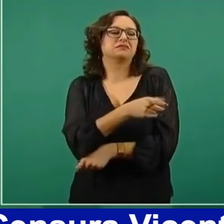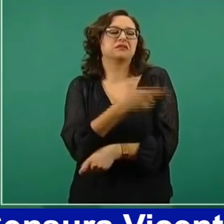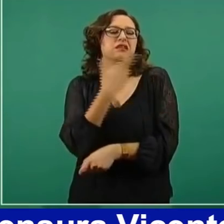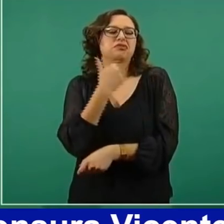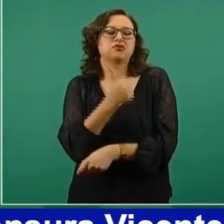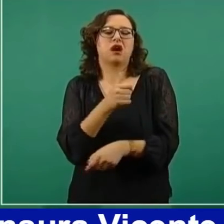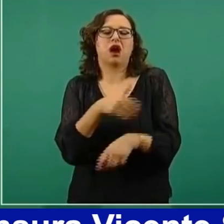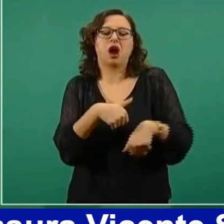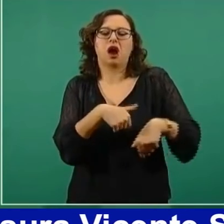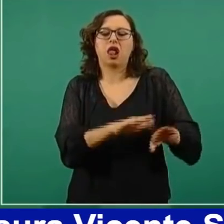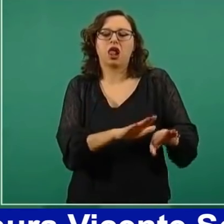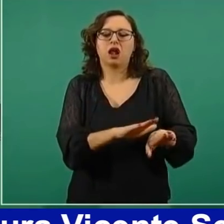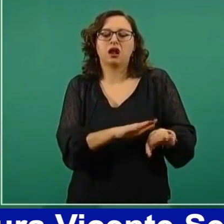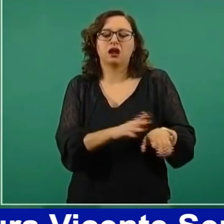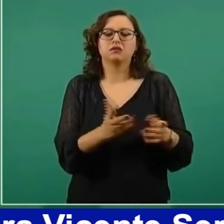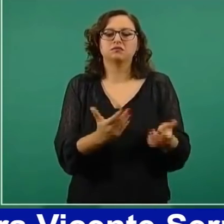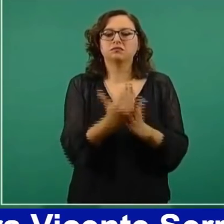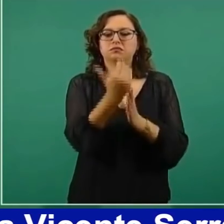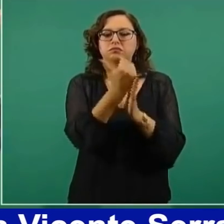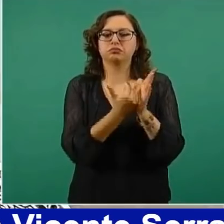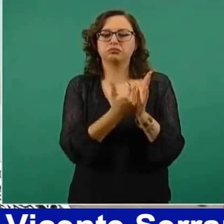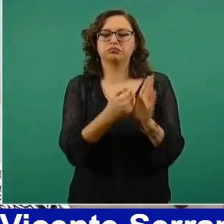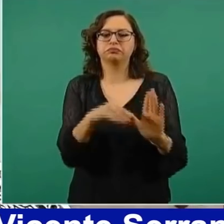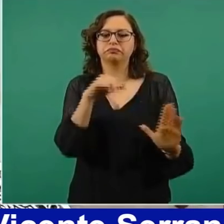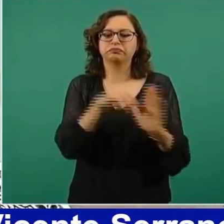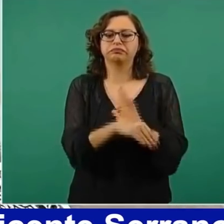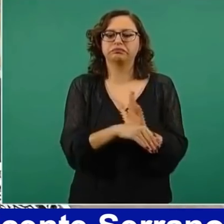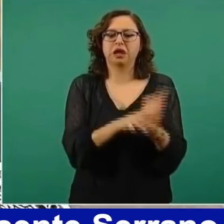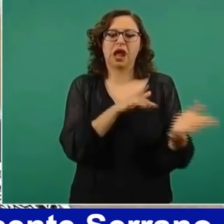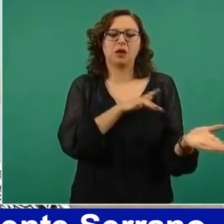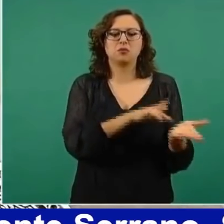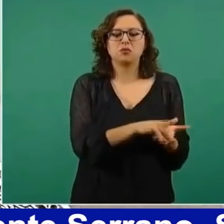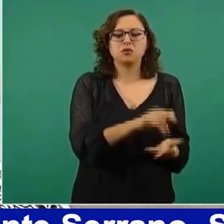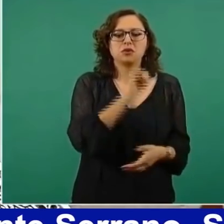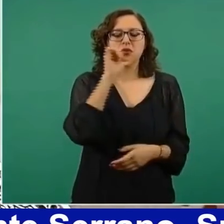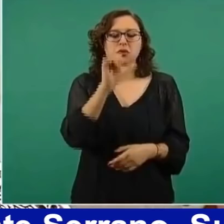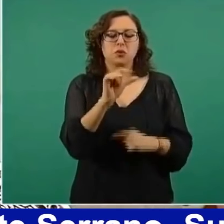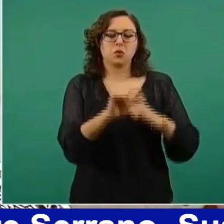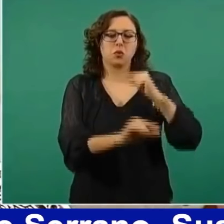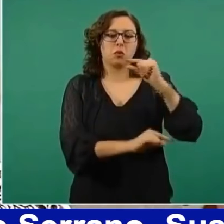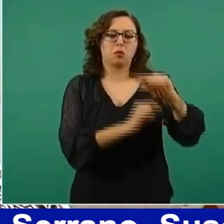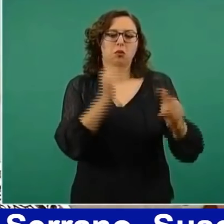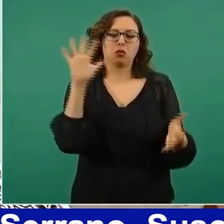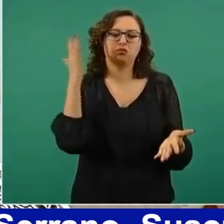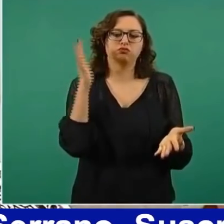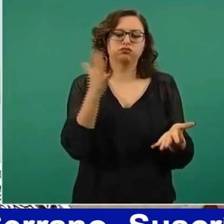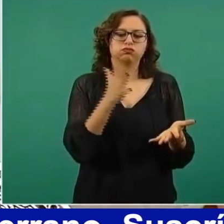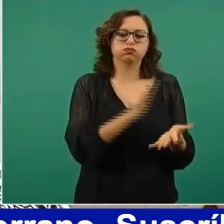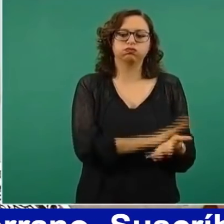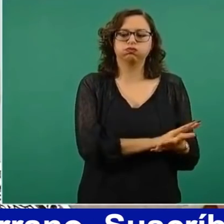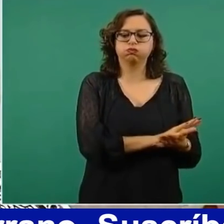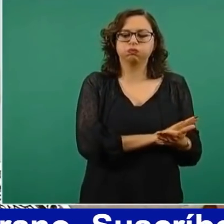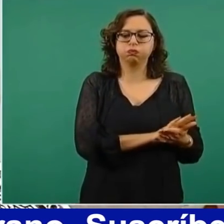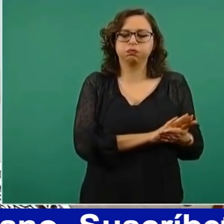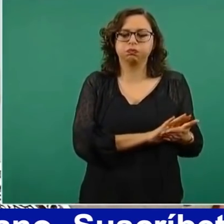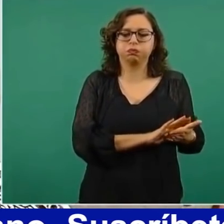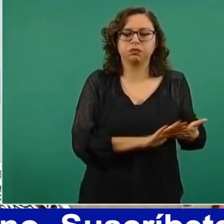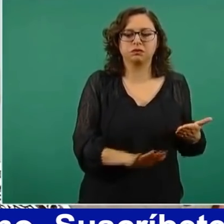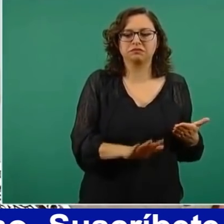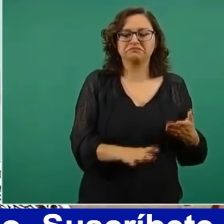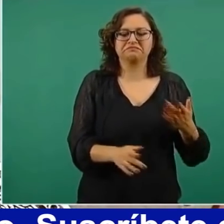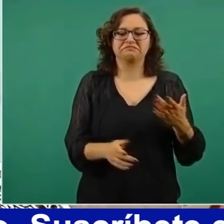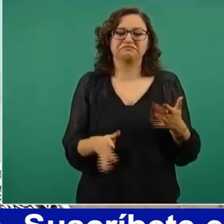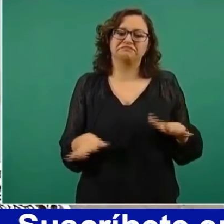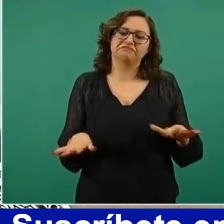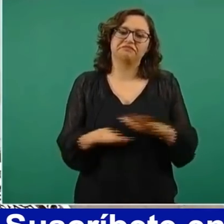propiedad de la nación o reducirlo o no apoyarlo para que se fuera extinguiendo progresivamente y en su lugar